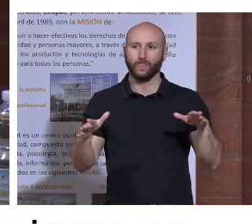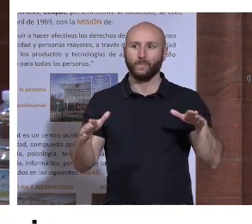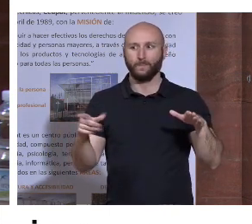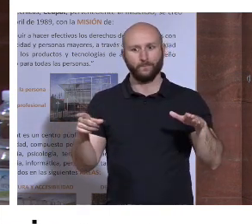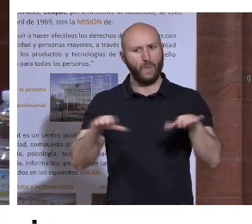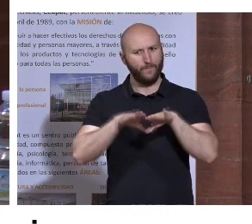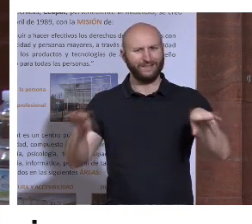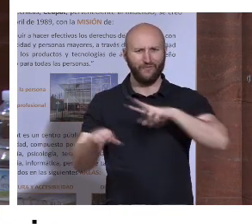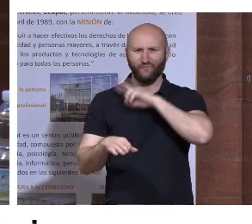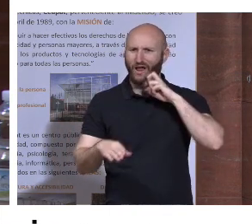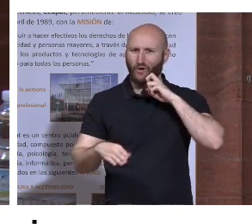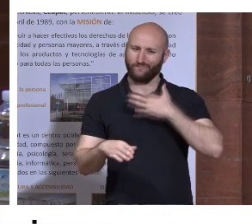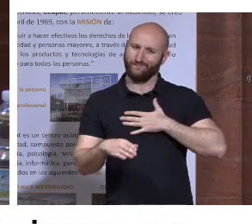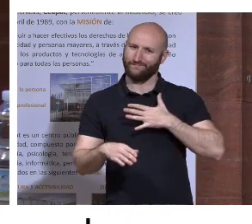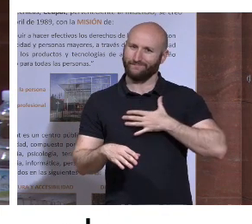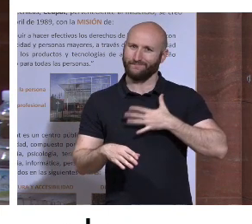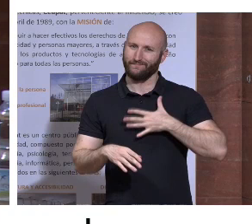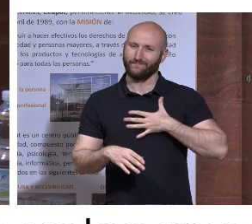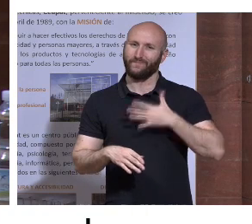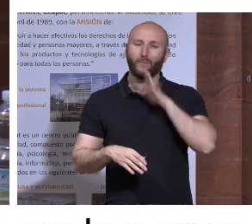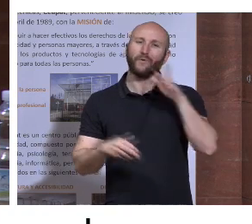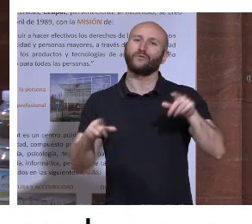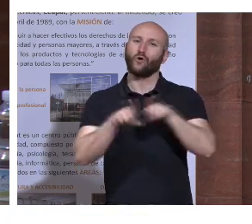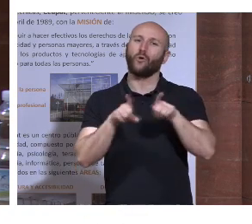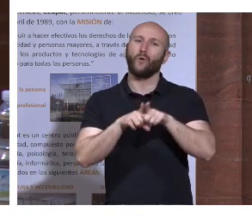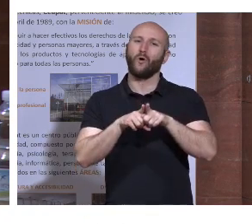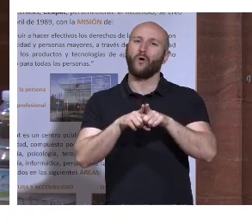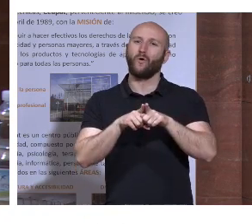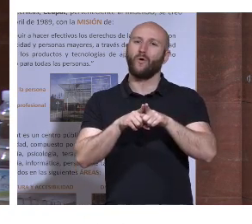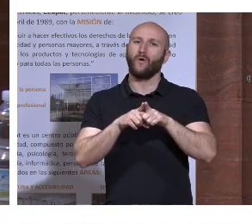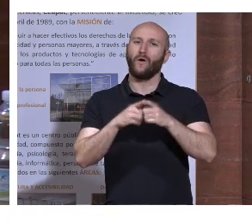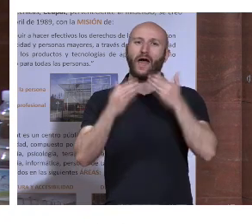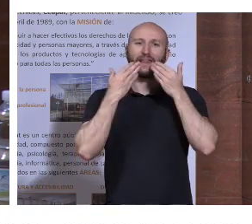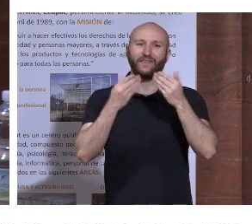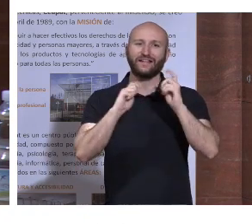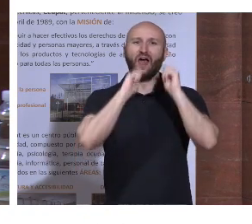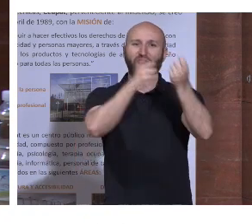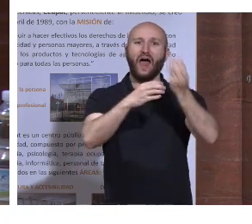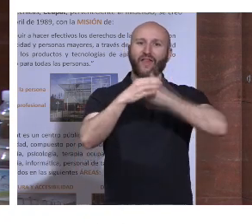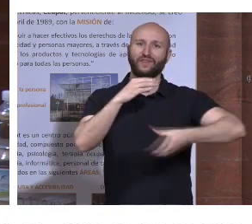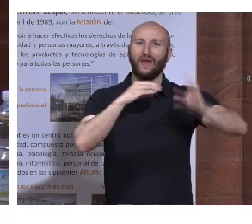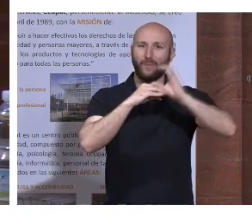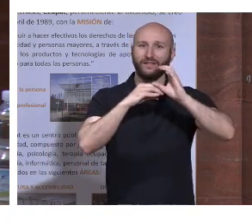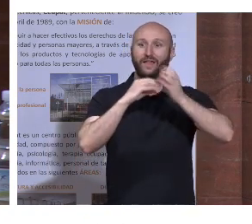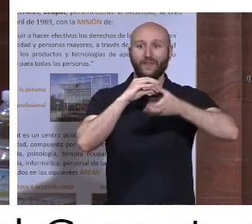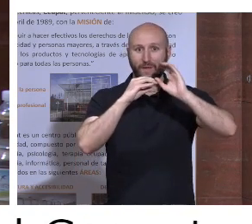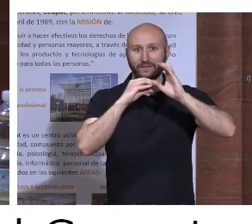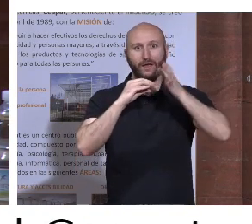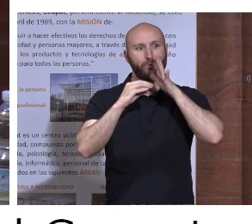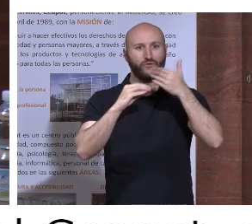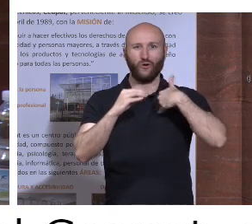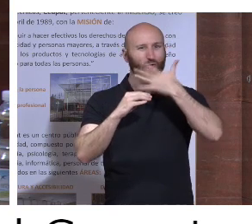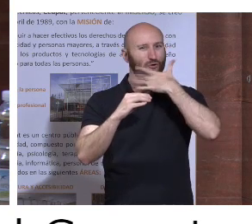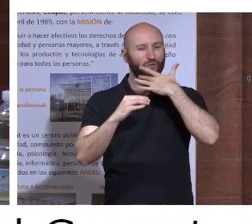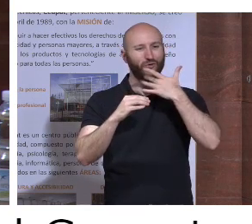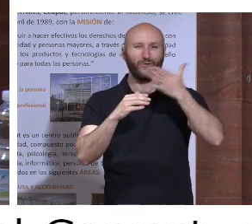valor muy importante para mí porque es una manera de devolver mi agradecimiento al CEAPAD, a quien conozco desde que preparaba aquí mis